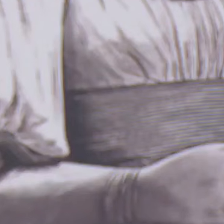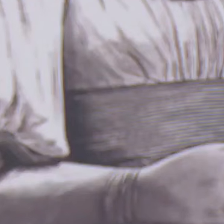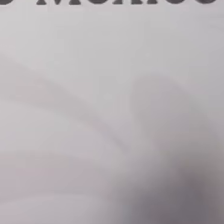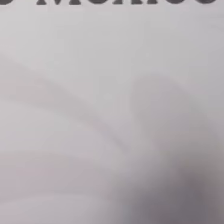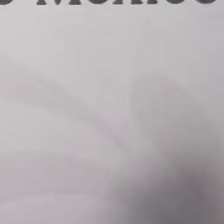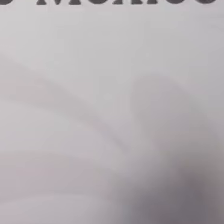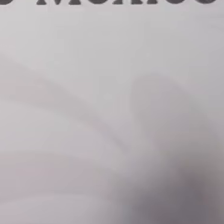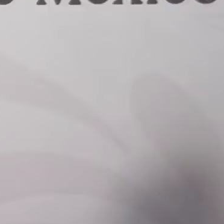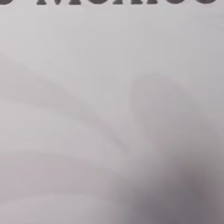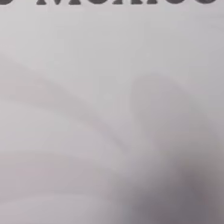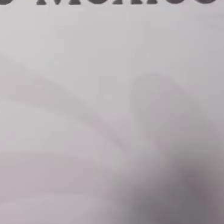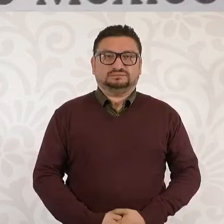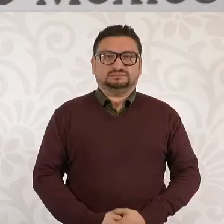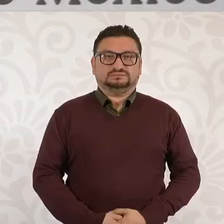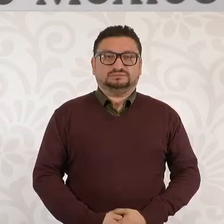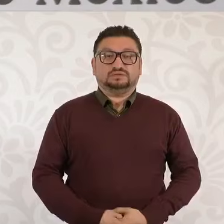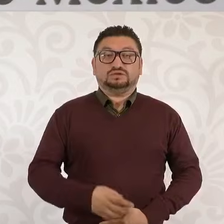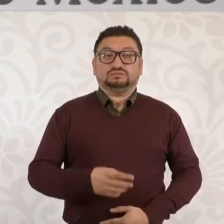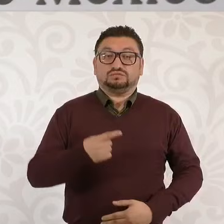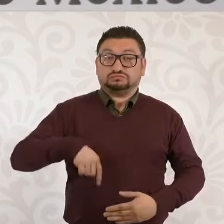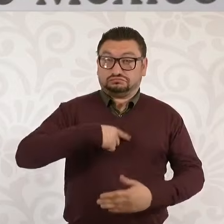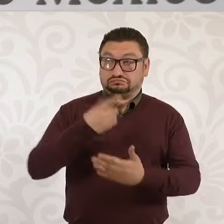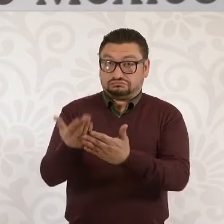Quien la quiera apoyar, bien.